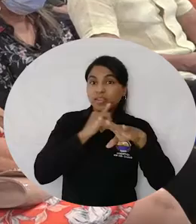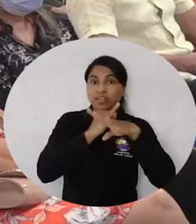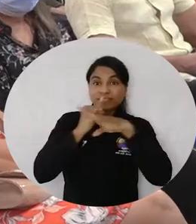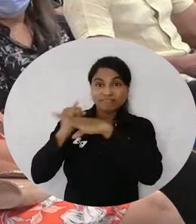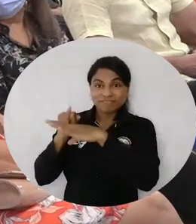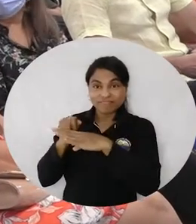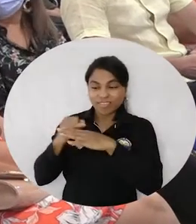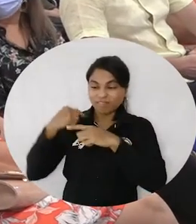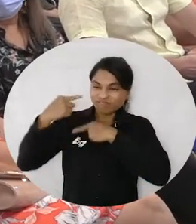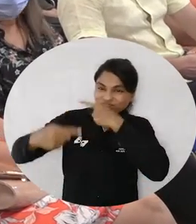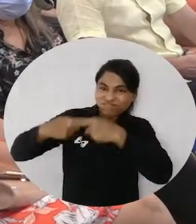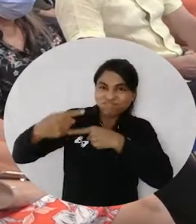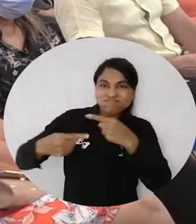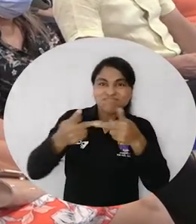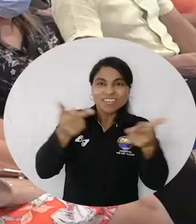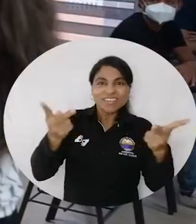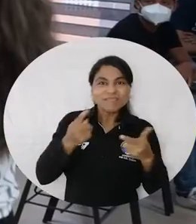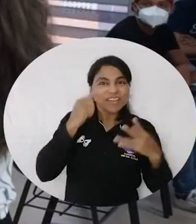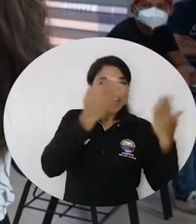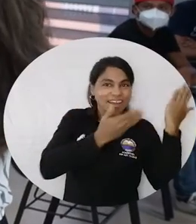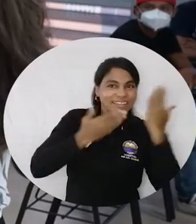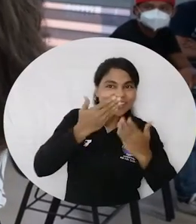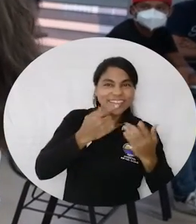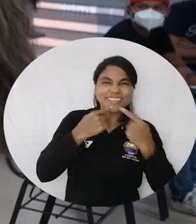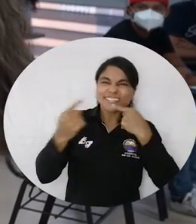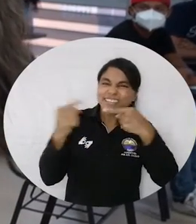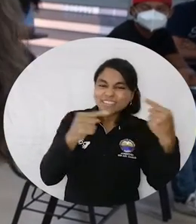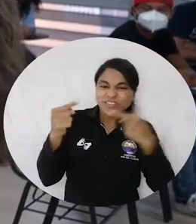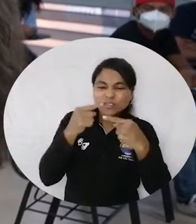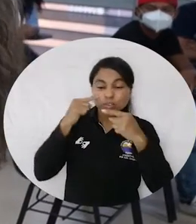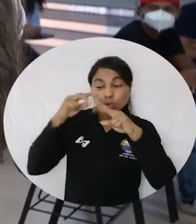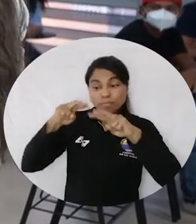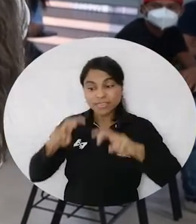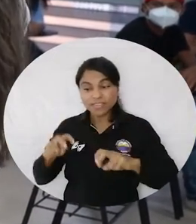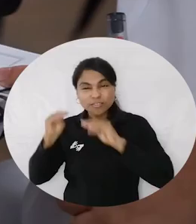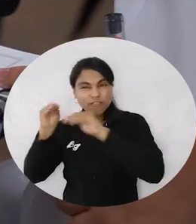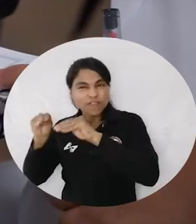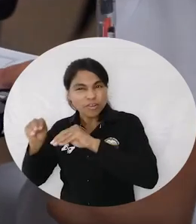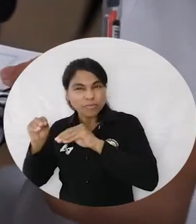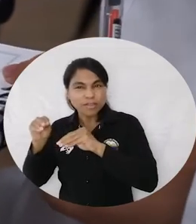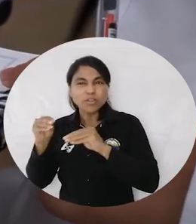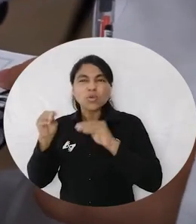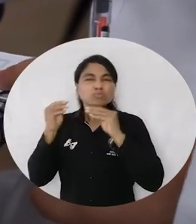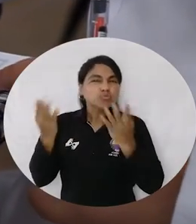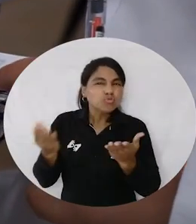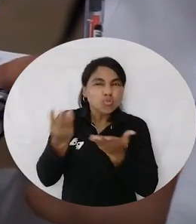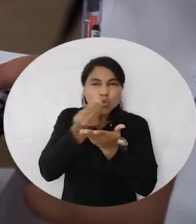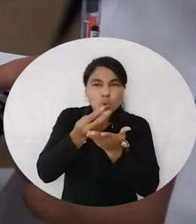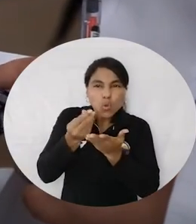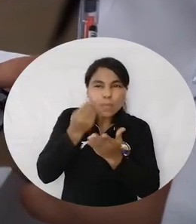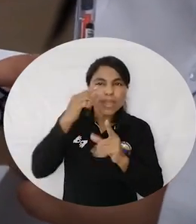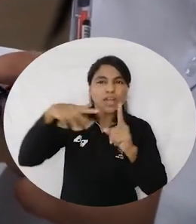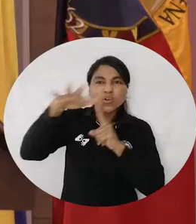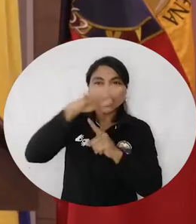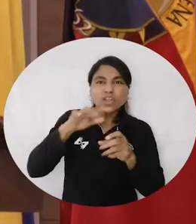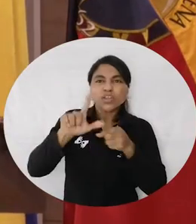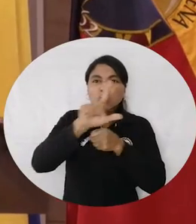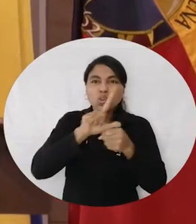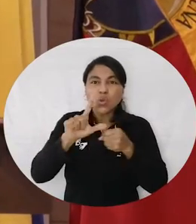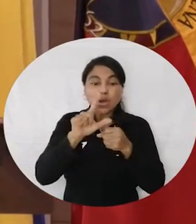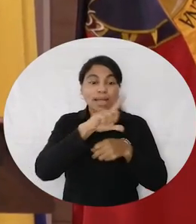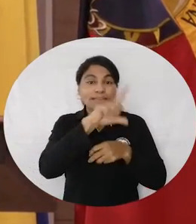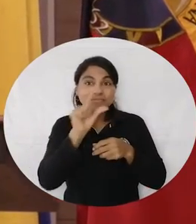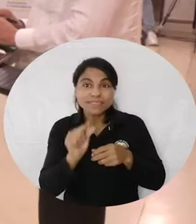que velará por generar espacios de análisis, discusión, investigación y formación sobre fenómenos económicos del contexto local, regional